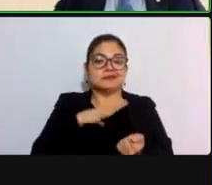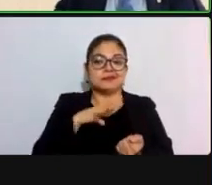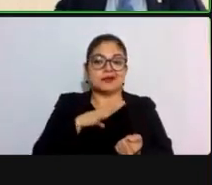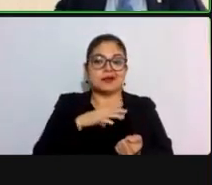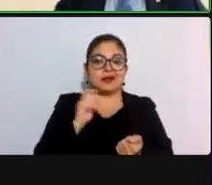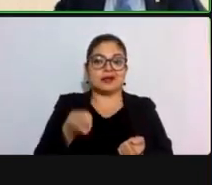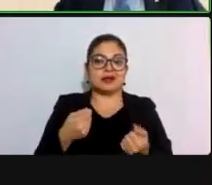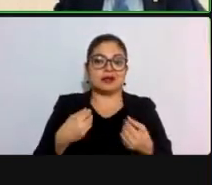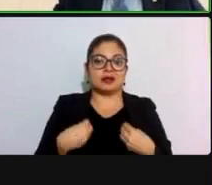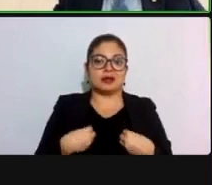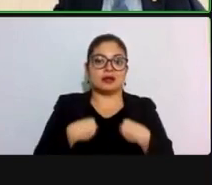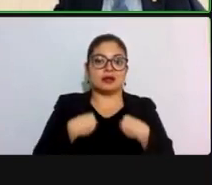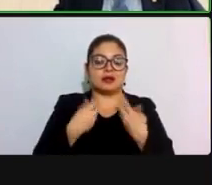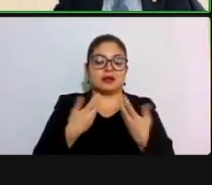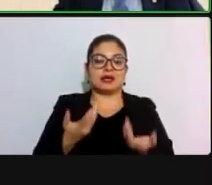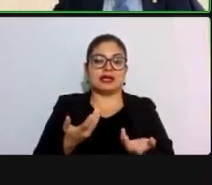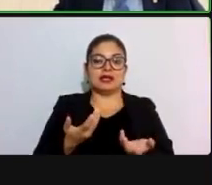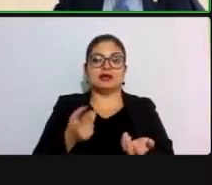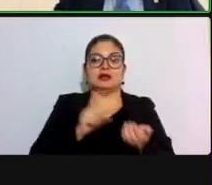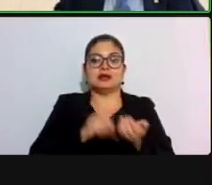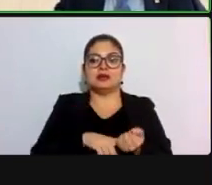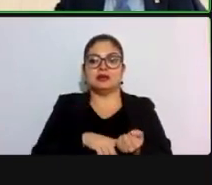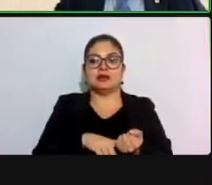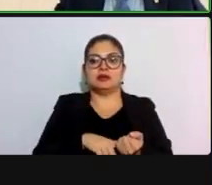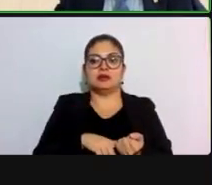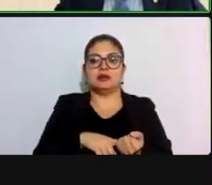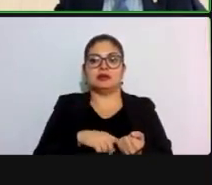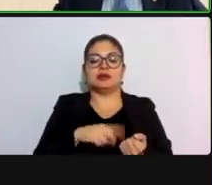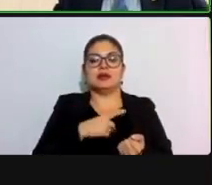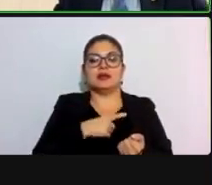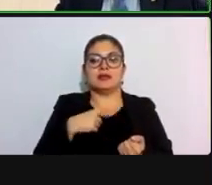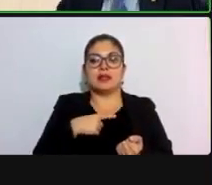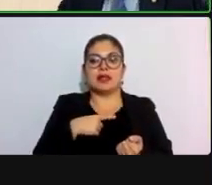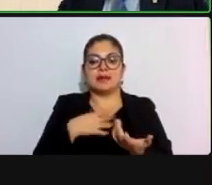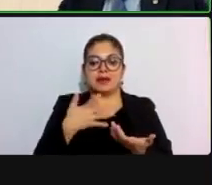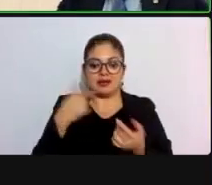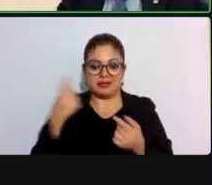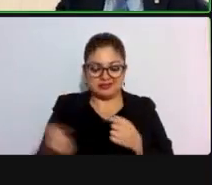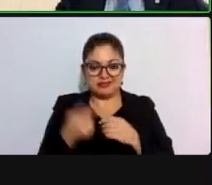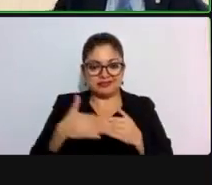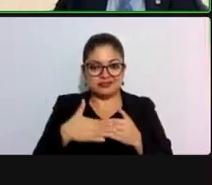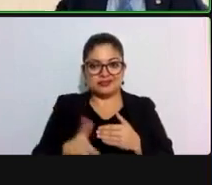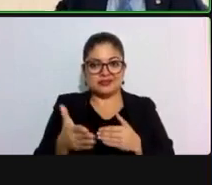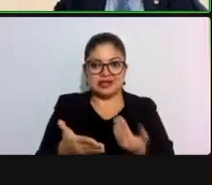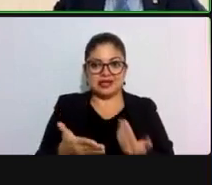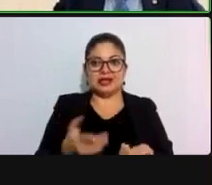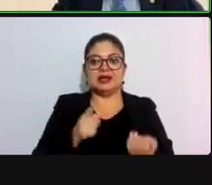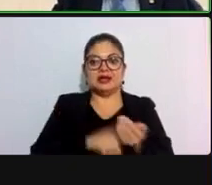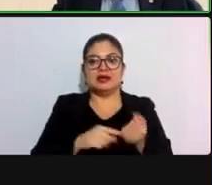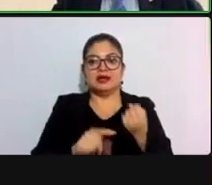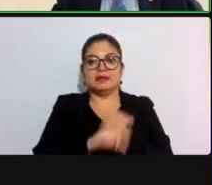para una actividad intensa permanentemente. Y ahí es donde empezamos a ver los problemas en las articulaciones. Y